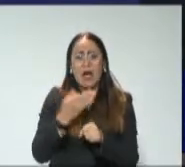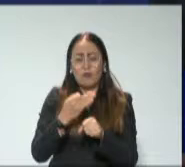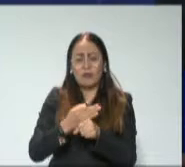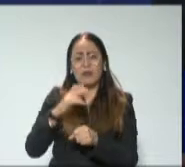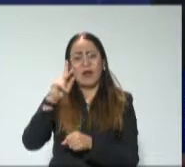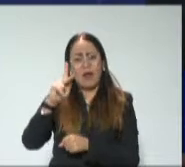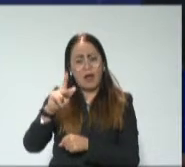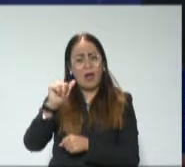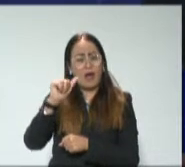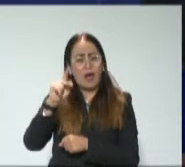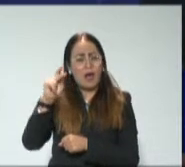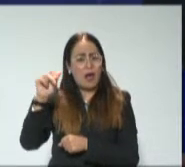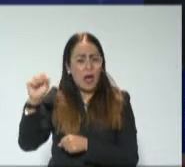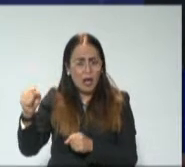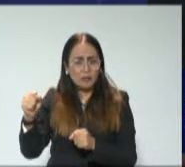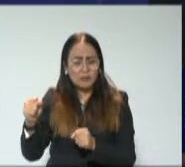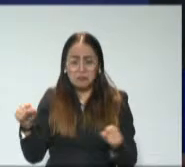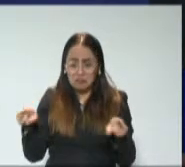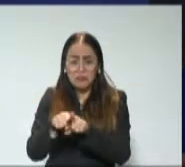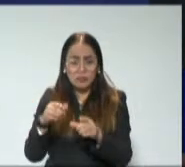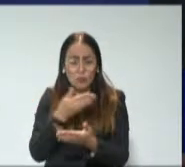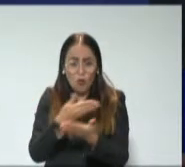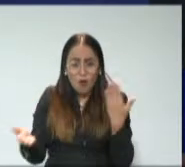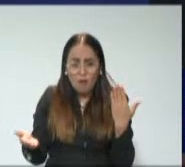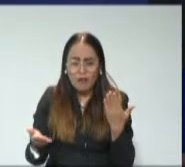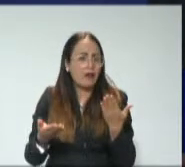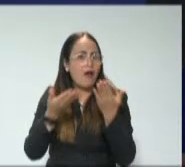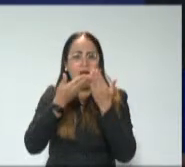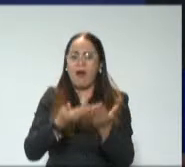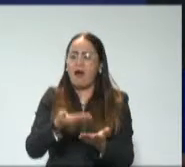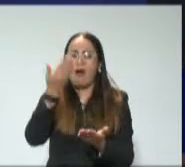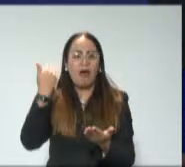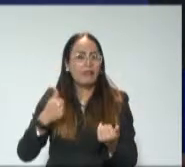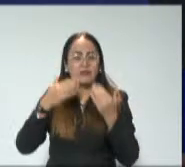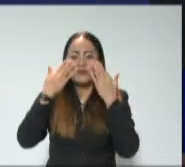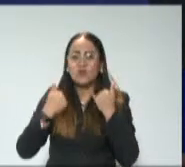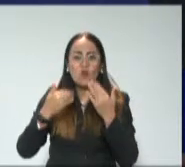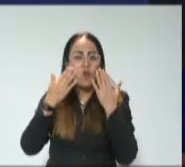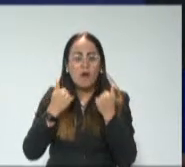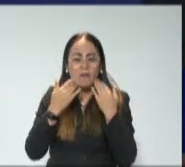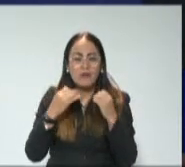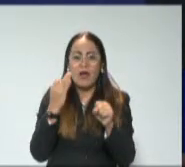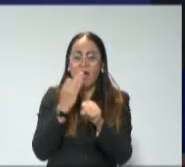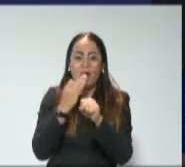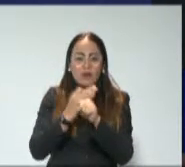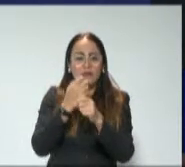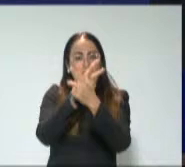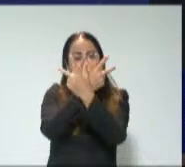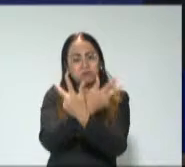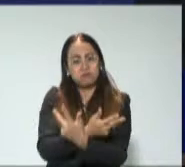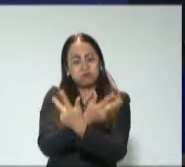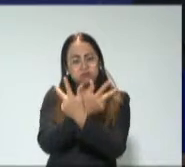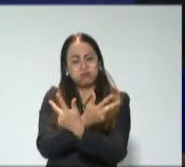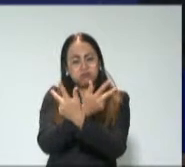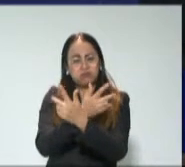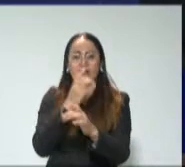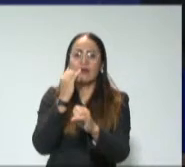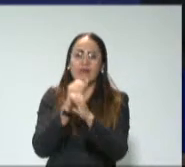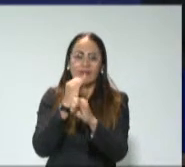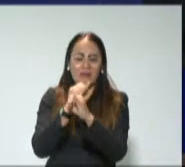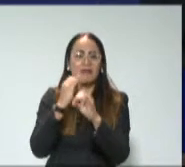plataformas digitales que hoy nos permiten llevar a cabo este evento prácticamente en línea como ya lo dijo Blanc Lil Al